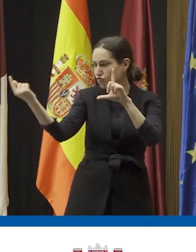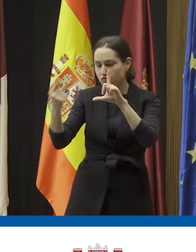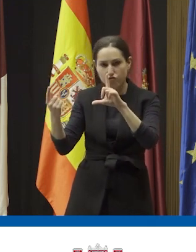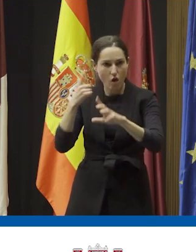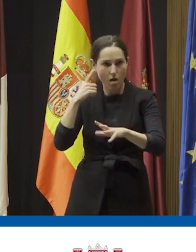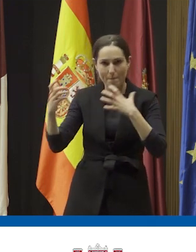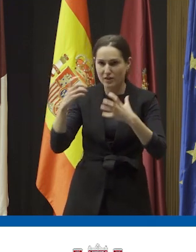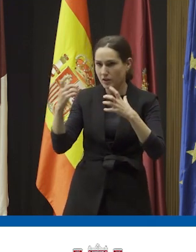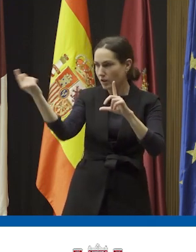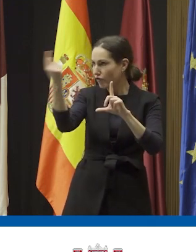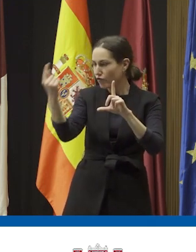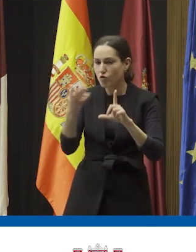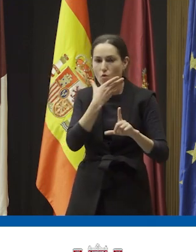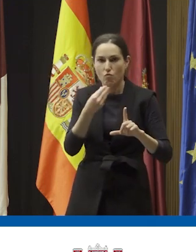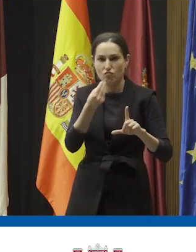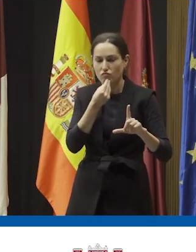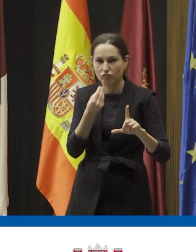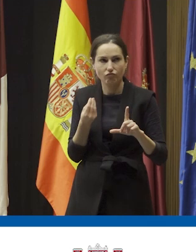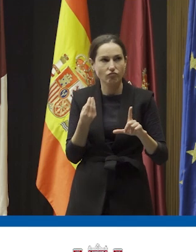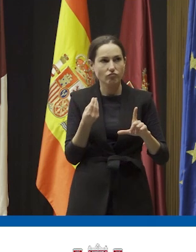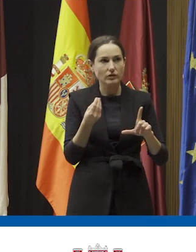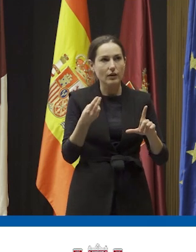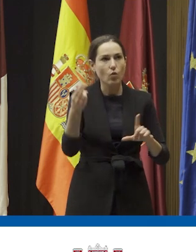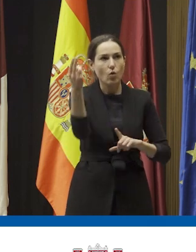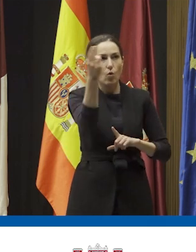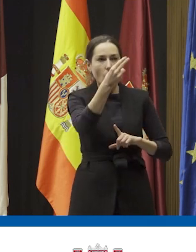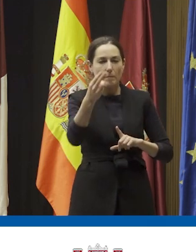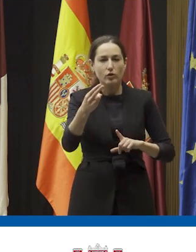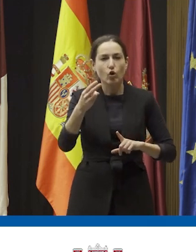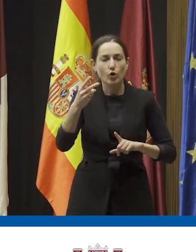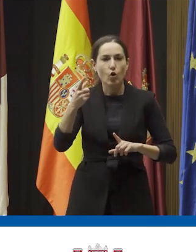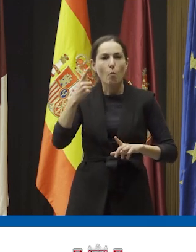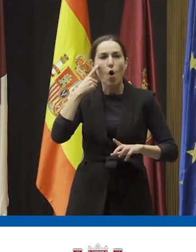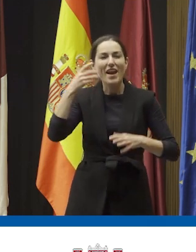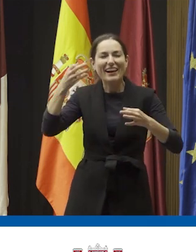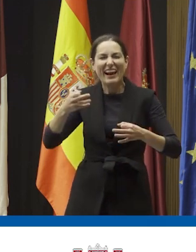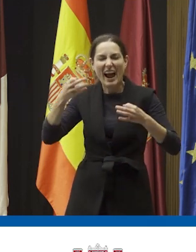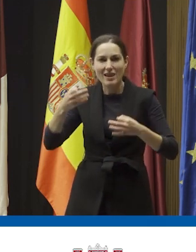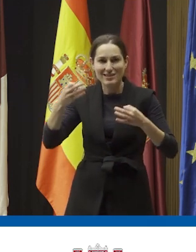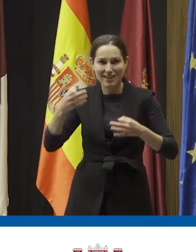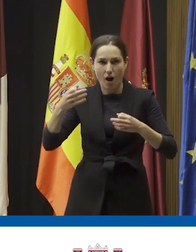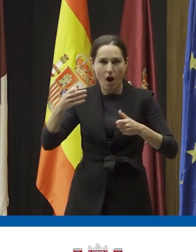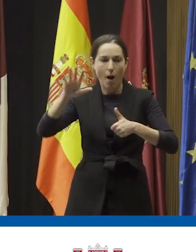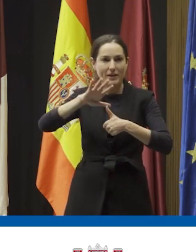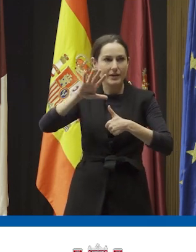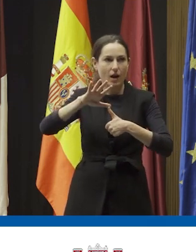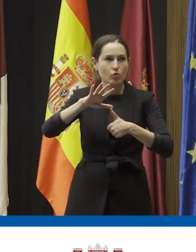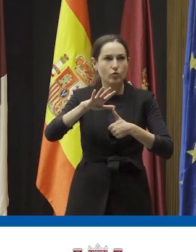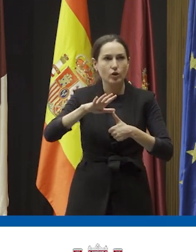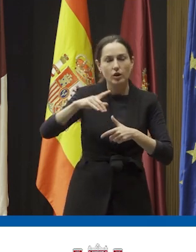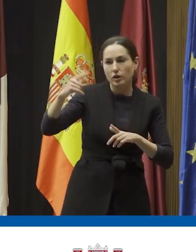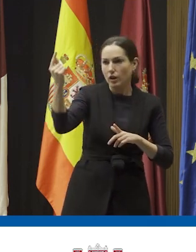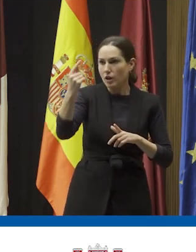también es espléndida, de Higgins, un pintor realista norteamericano de 1850, 60 prácticamente, en el cual